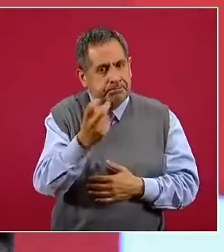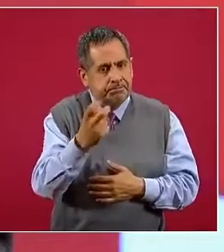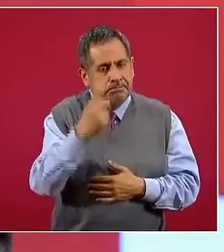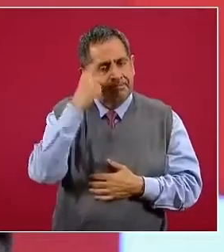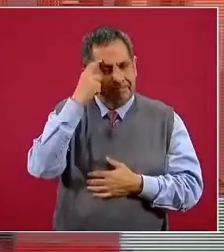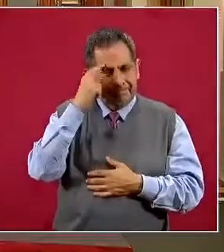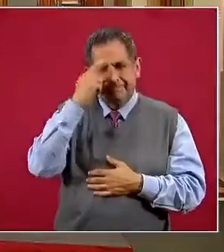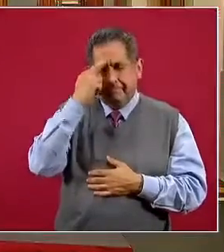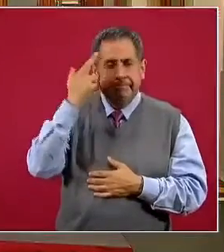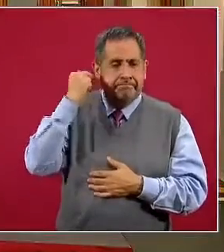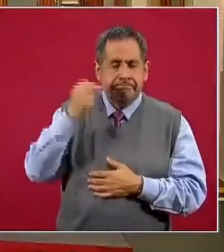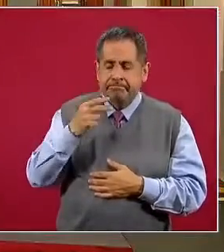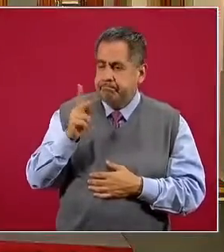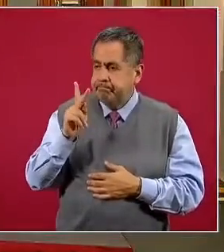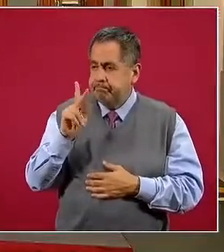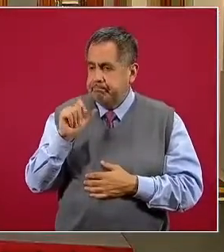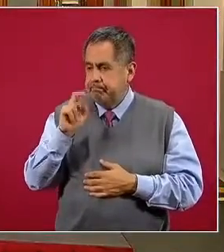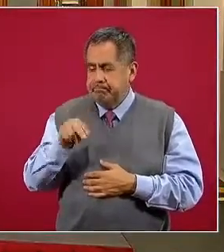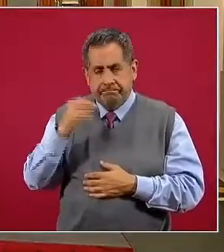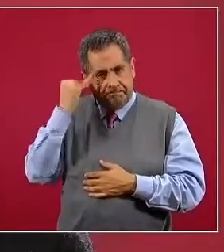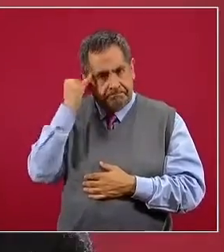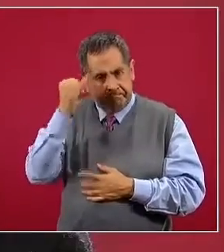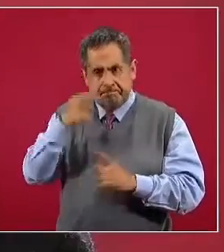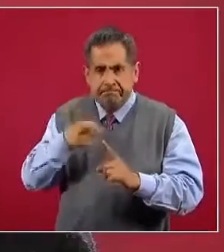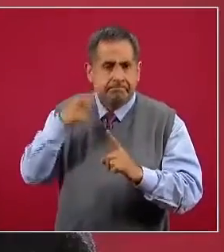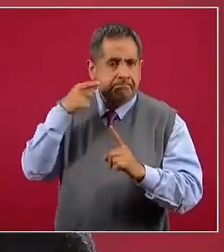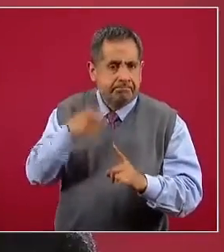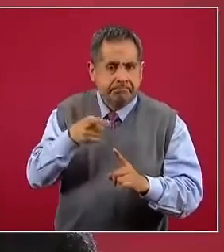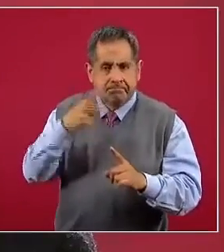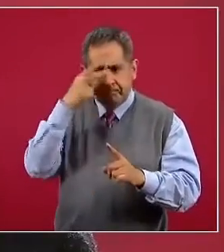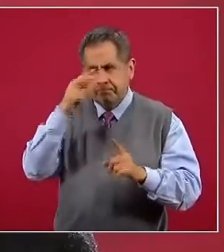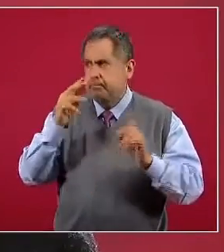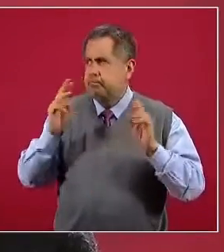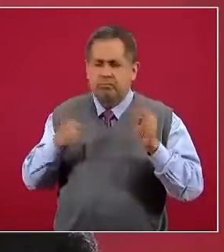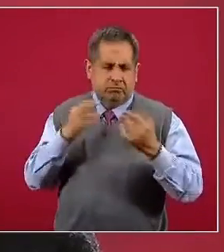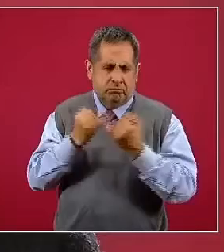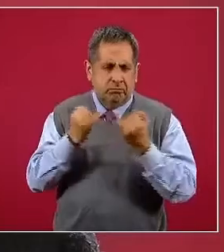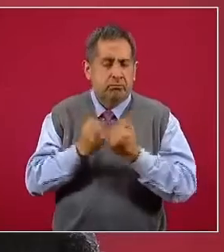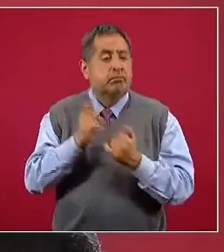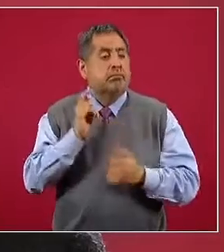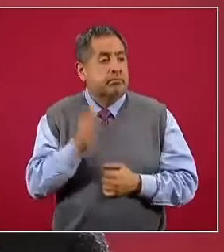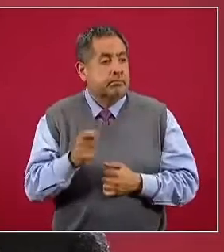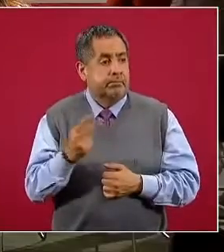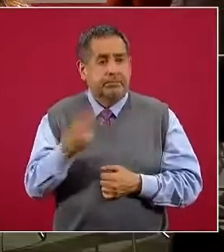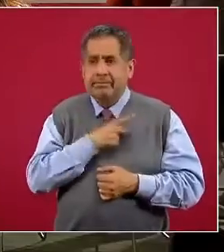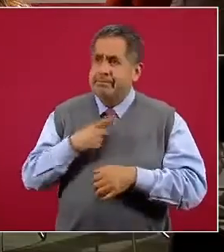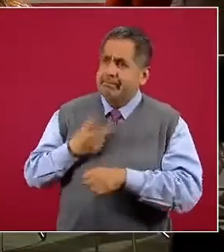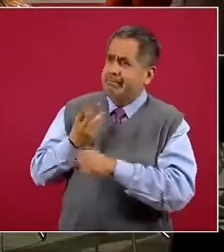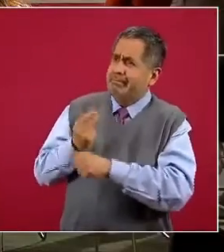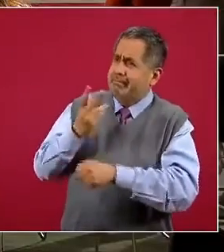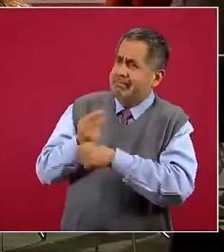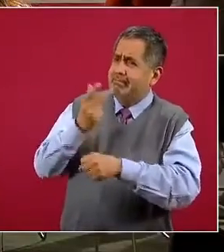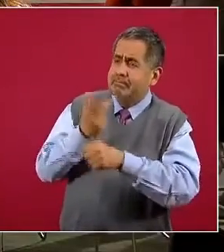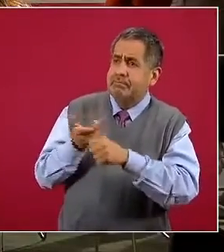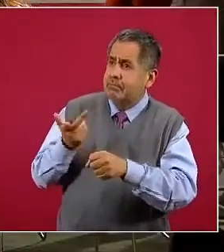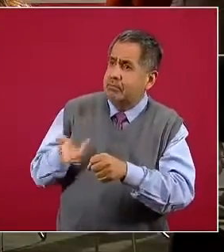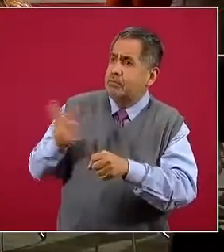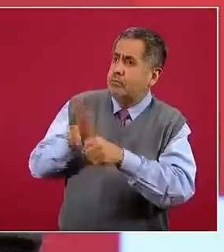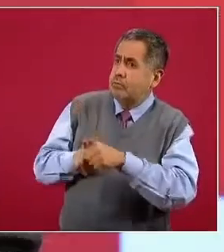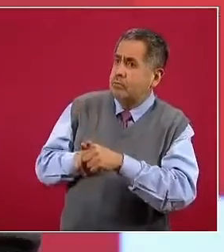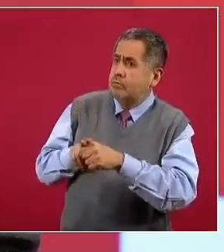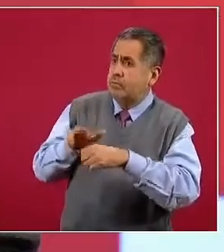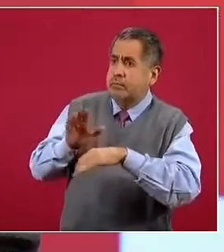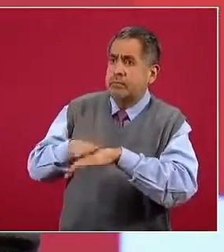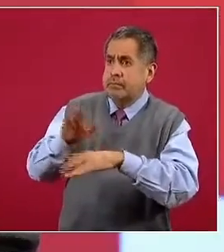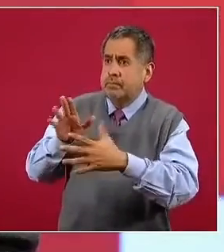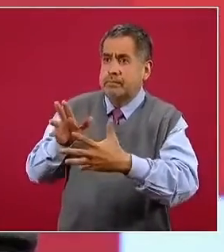objetivos estratégicos fundamentales en México y en el mundo es garantizar que no haya más ingresos a